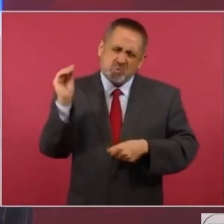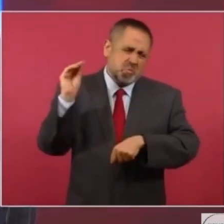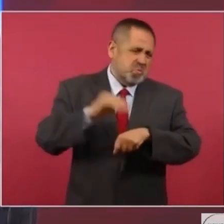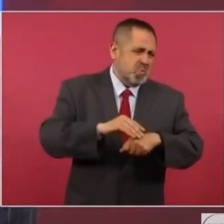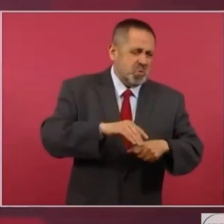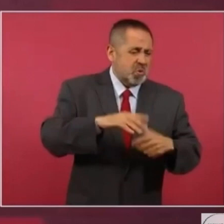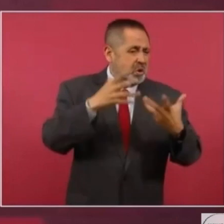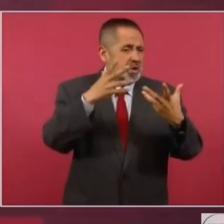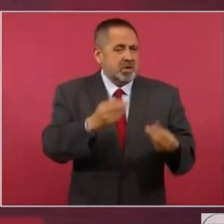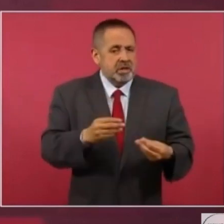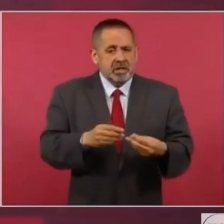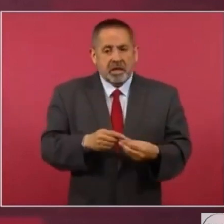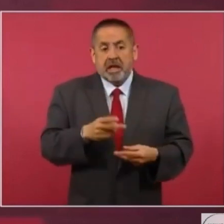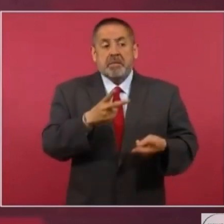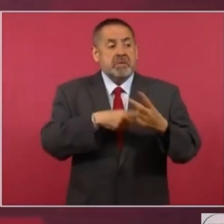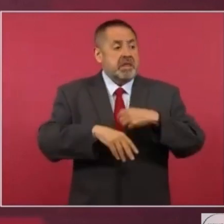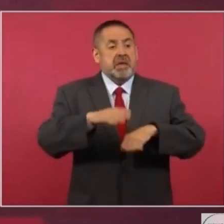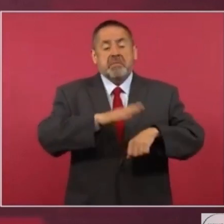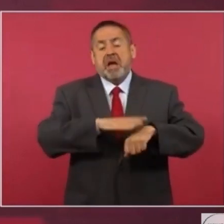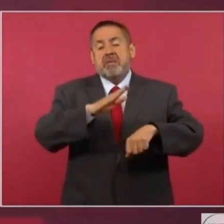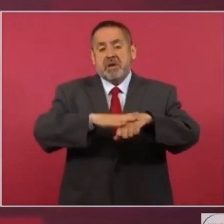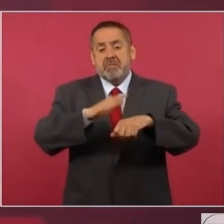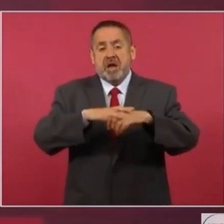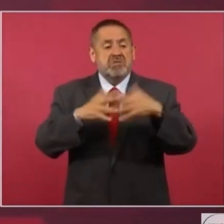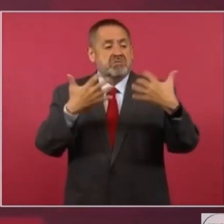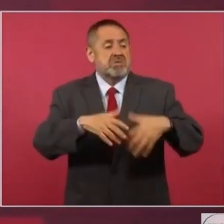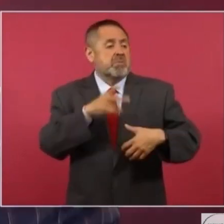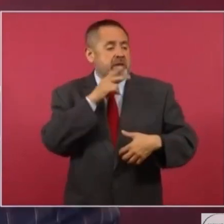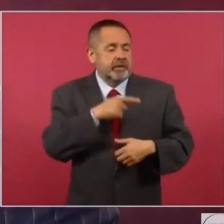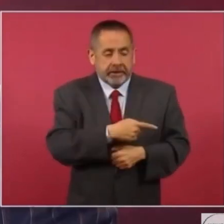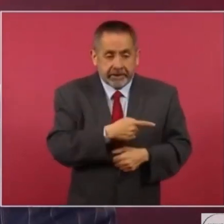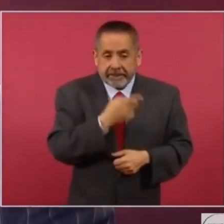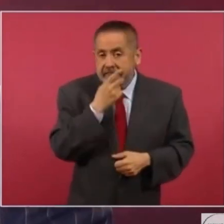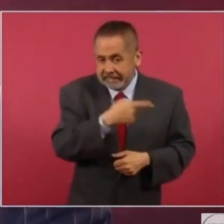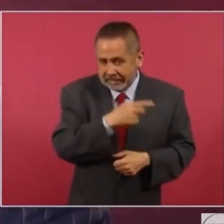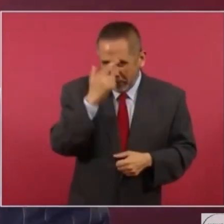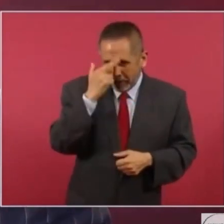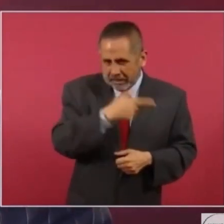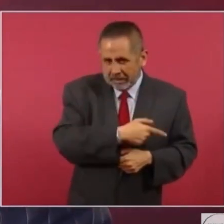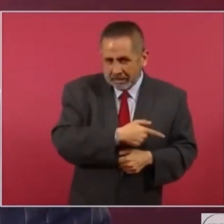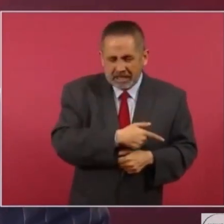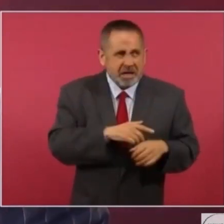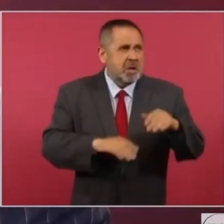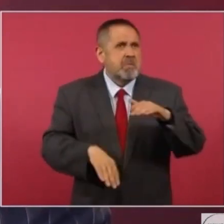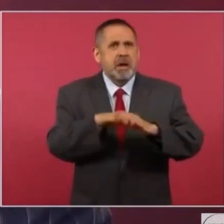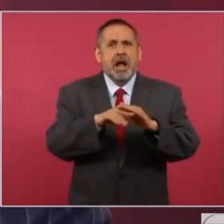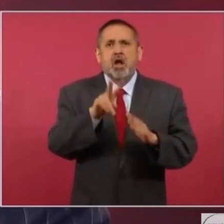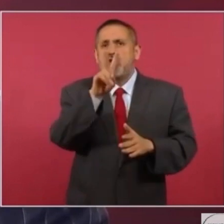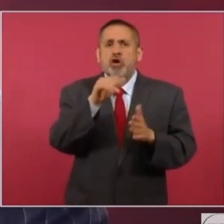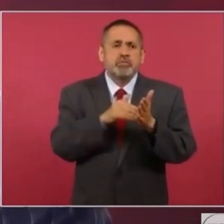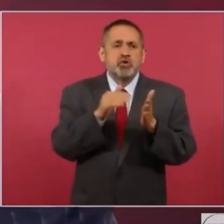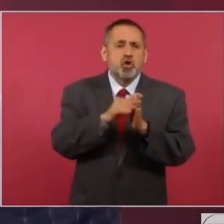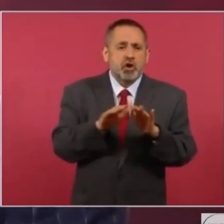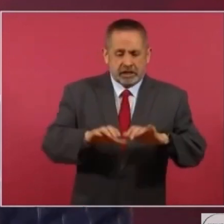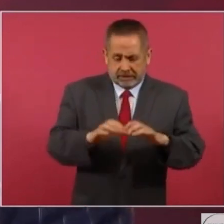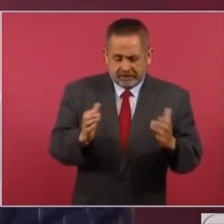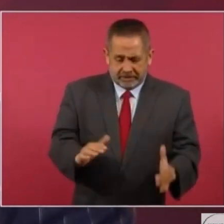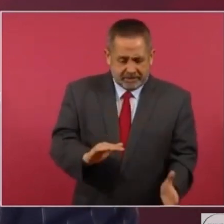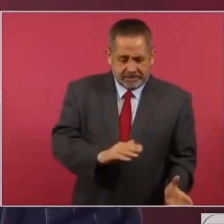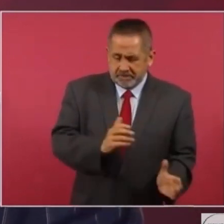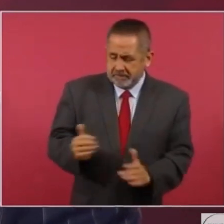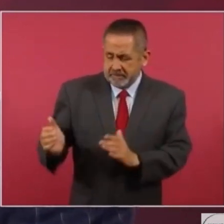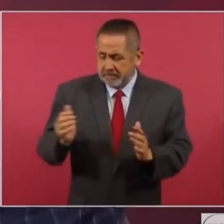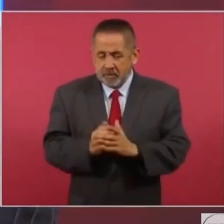y que iba a incrementarse la producción de petróleo, que iba a llegar hasta 2 millones de barriles con la